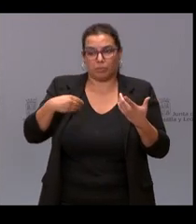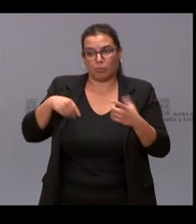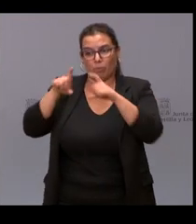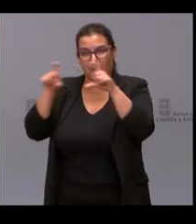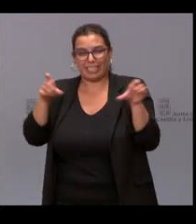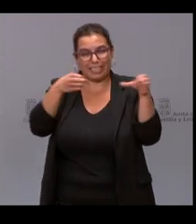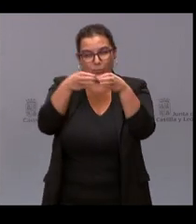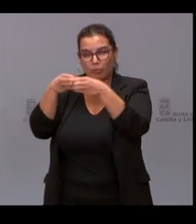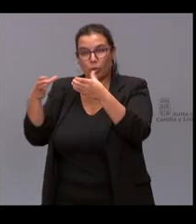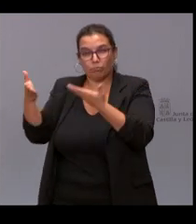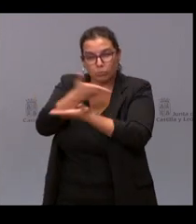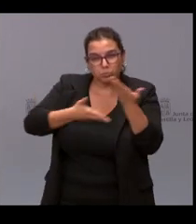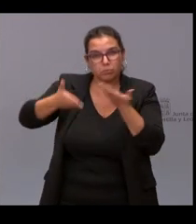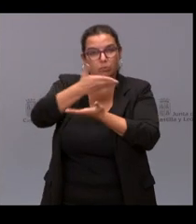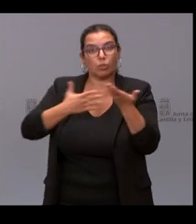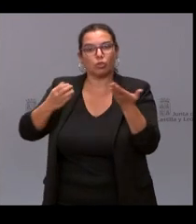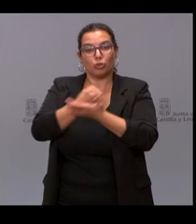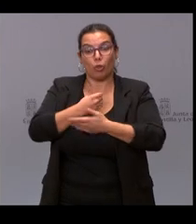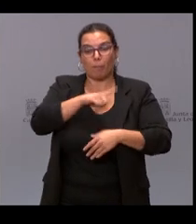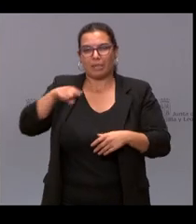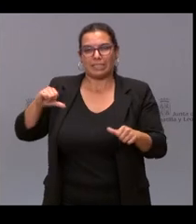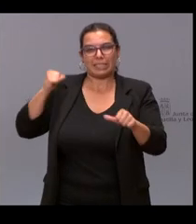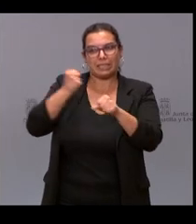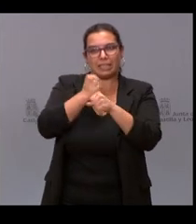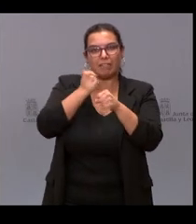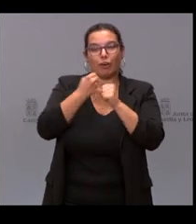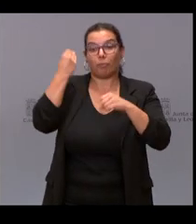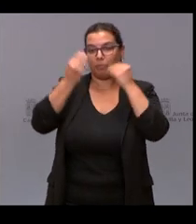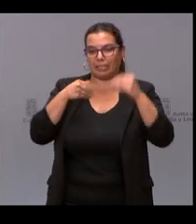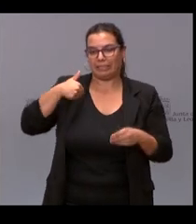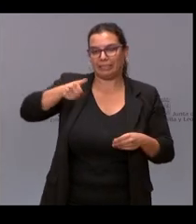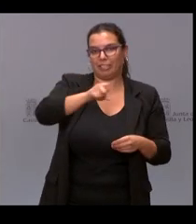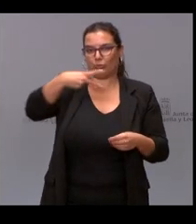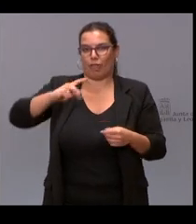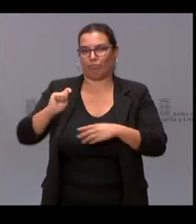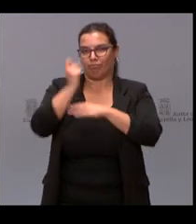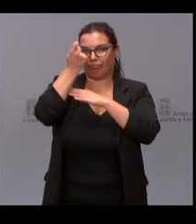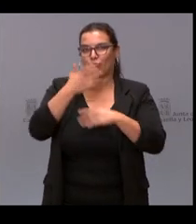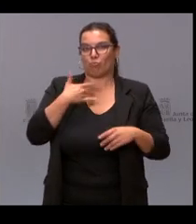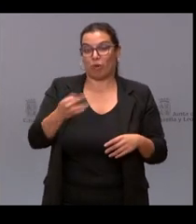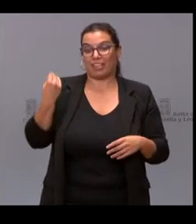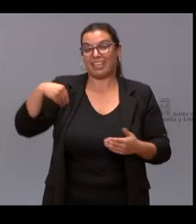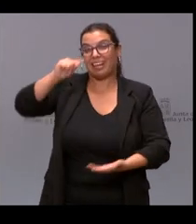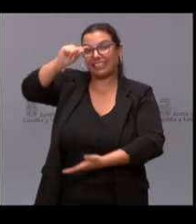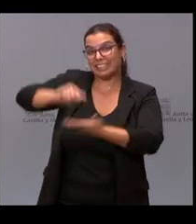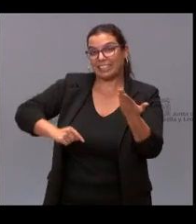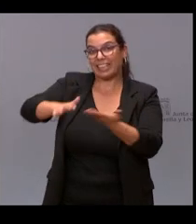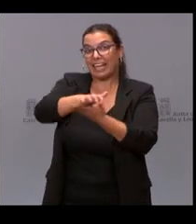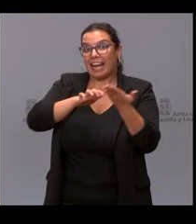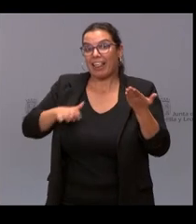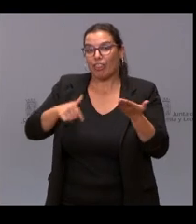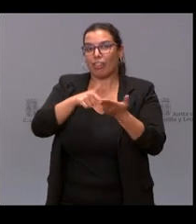empresa, van a poder fructificar favorablemente. Yo creo que el hecho de que se haya firmado esta declaración de